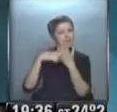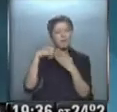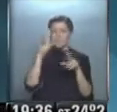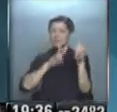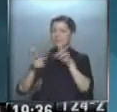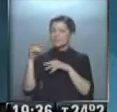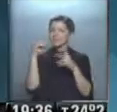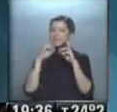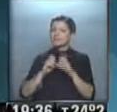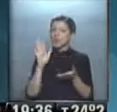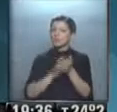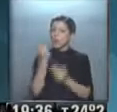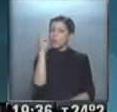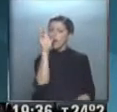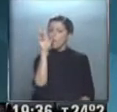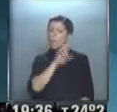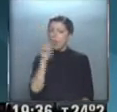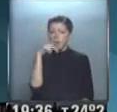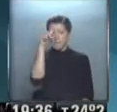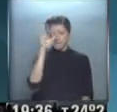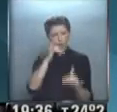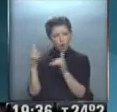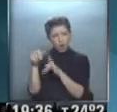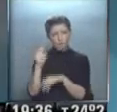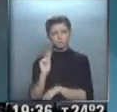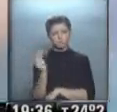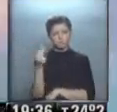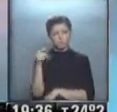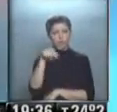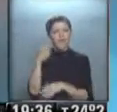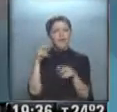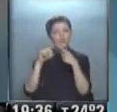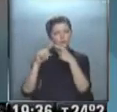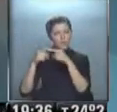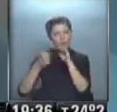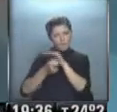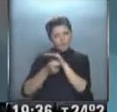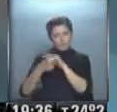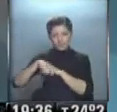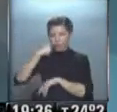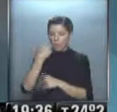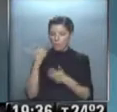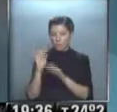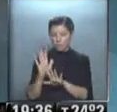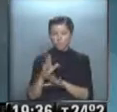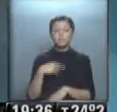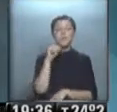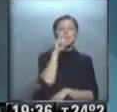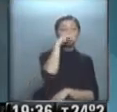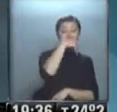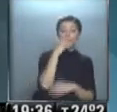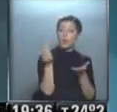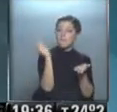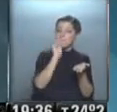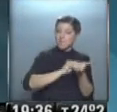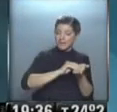suicidio de una joven policía que podría tener vinculaciones con el narcotráfico. Más petróleo. La producción